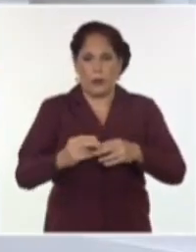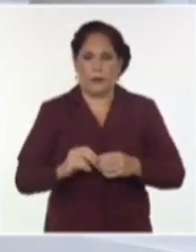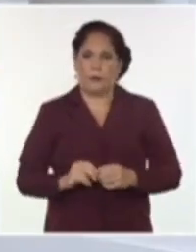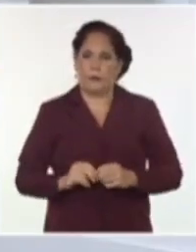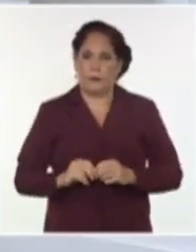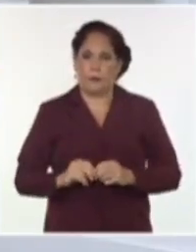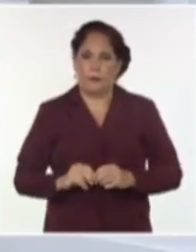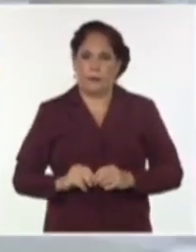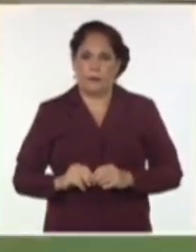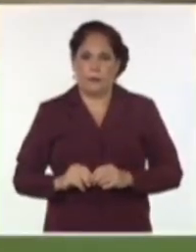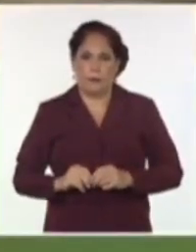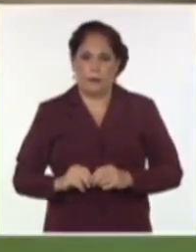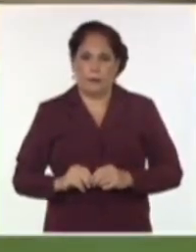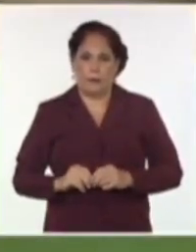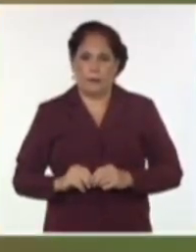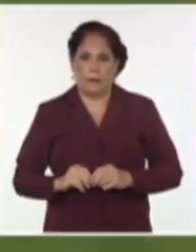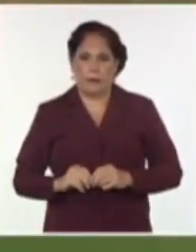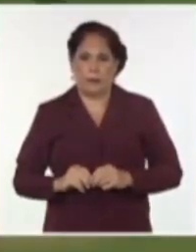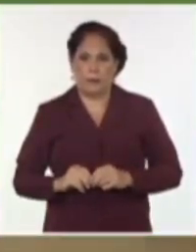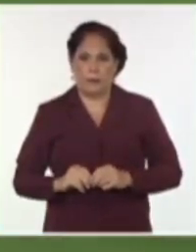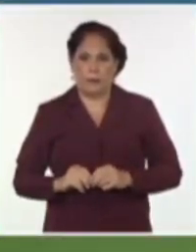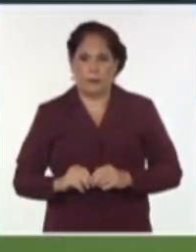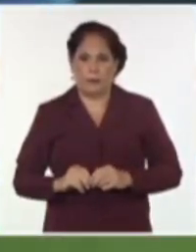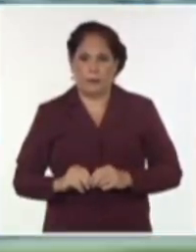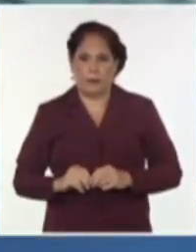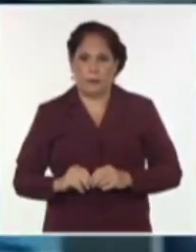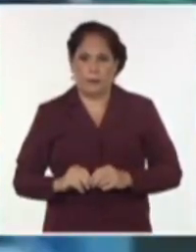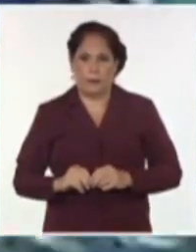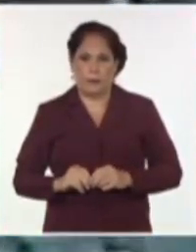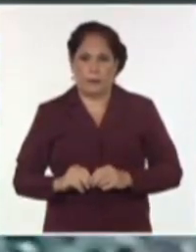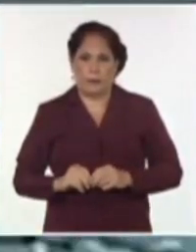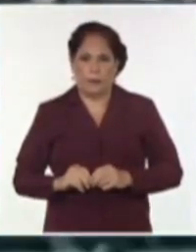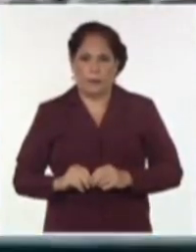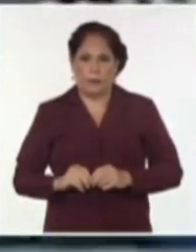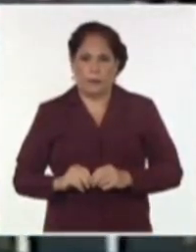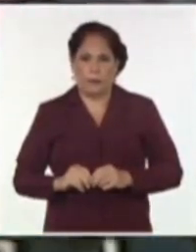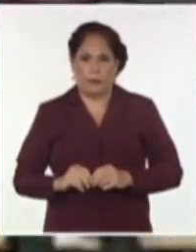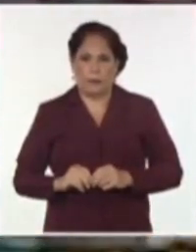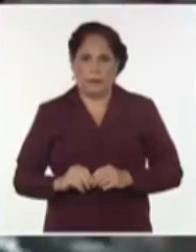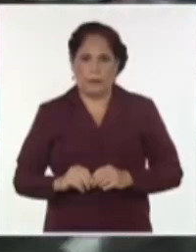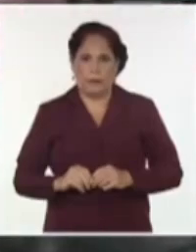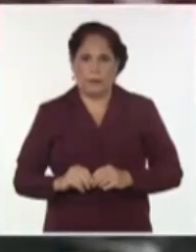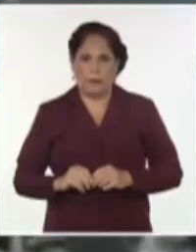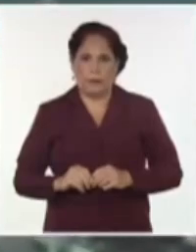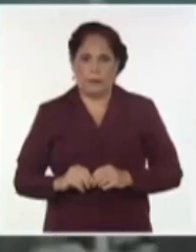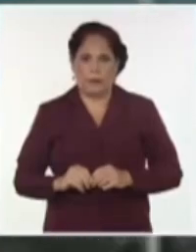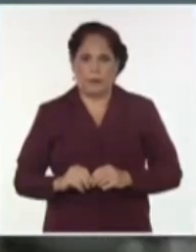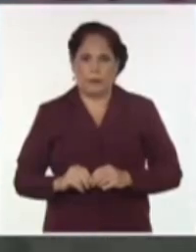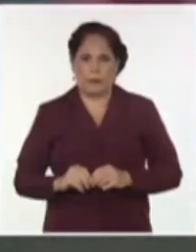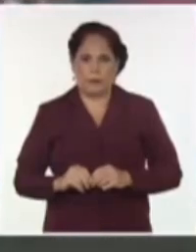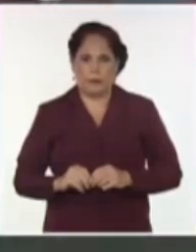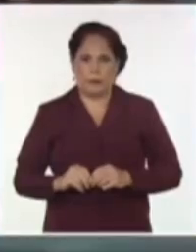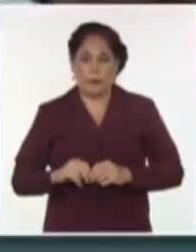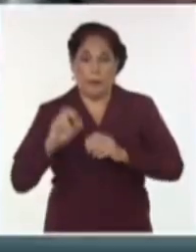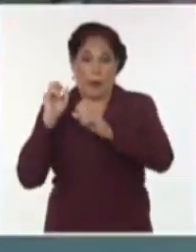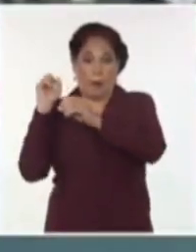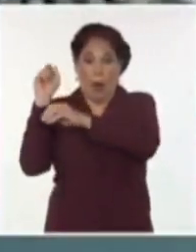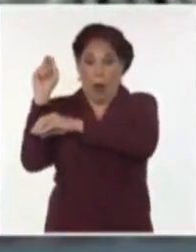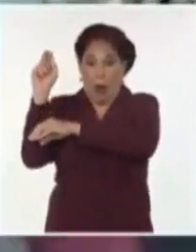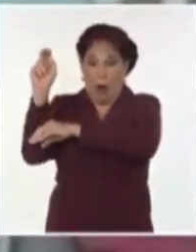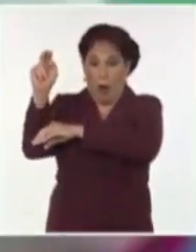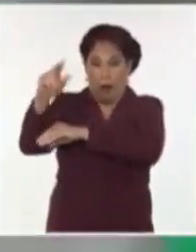hazañas olímpicas. Veamos. Y un batazo alto, largo, al exterior,